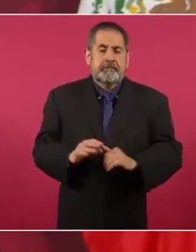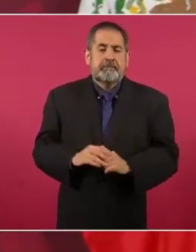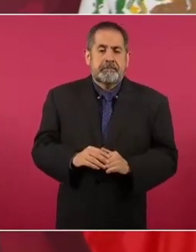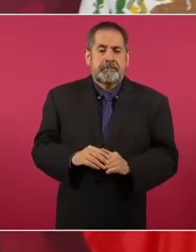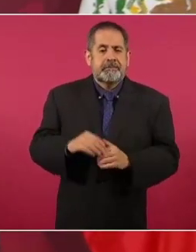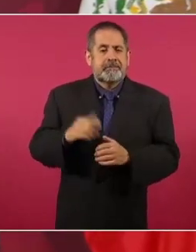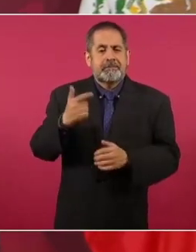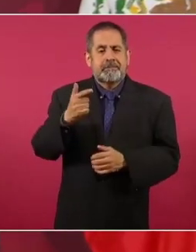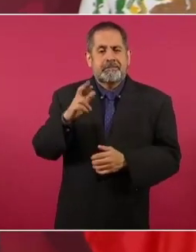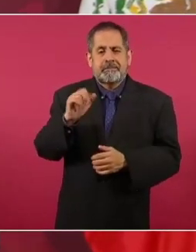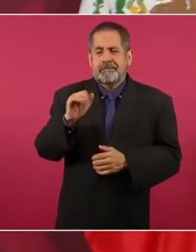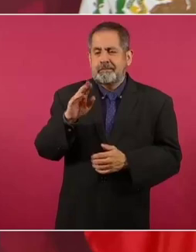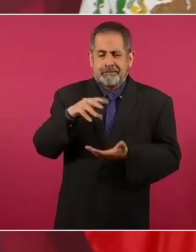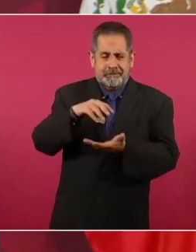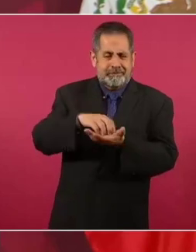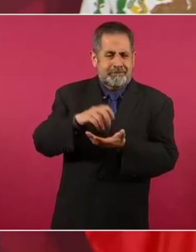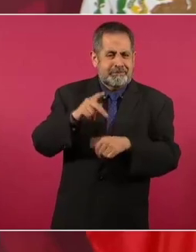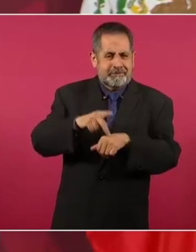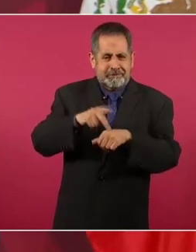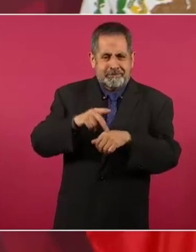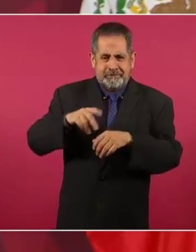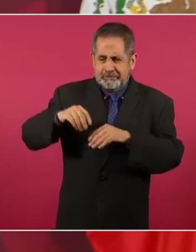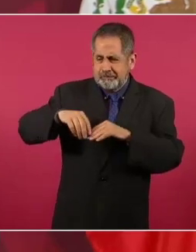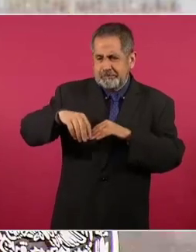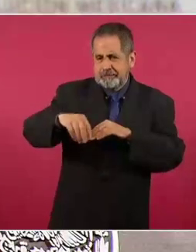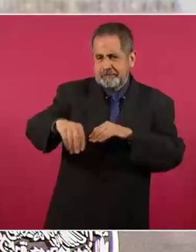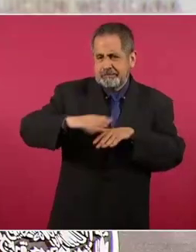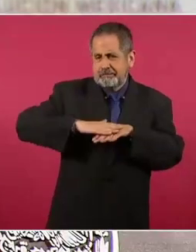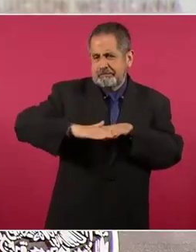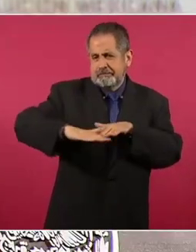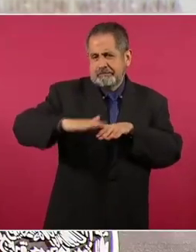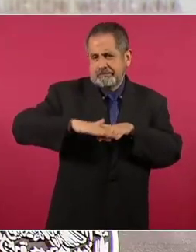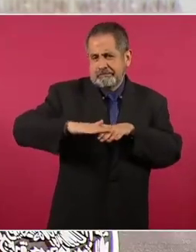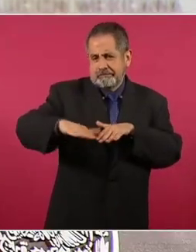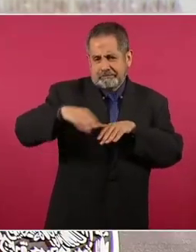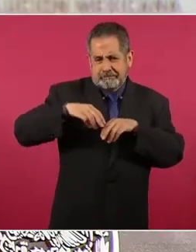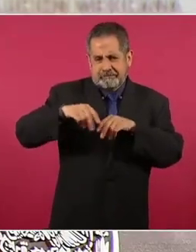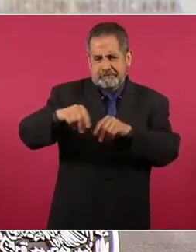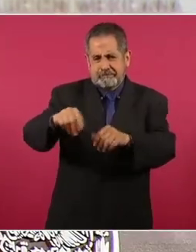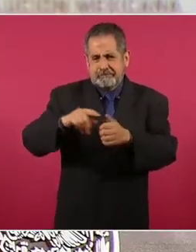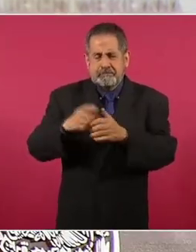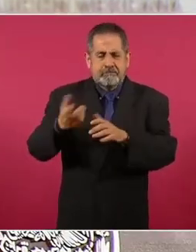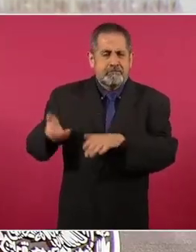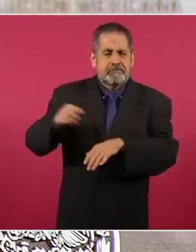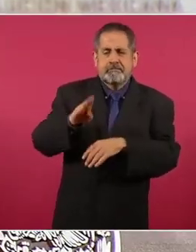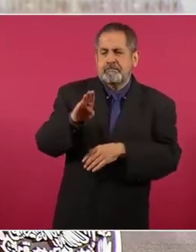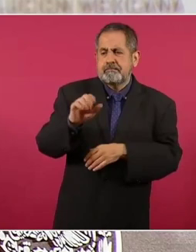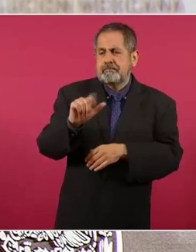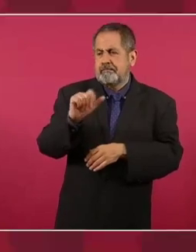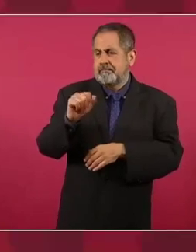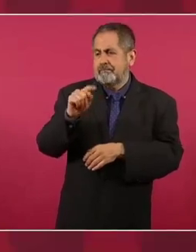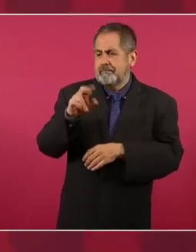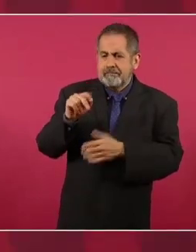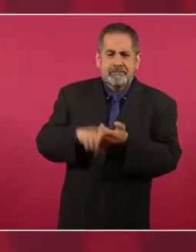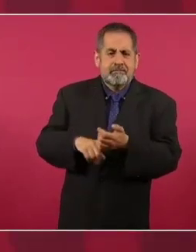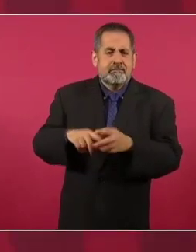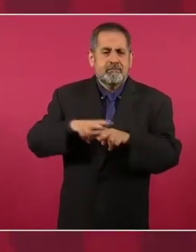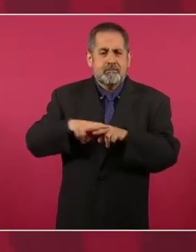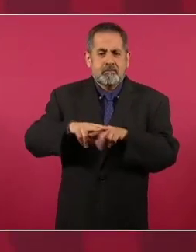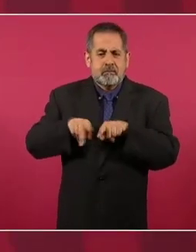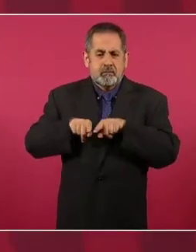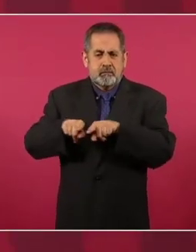la grava que se utiliza para los terraplenes hasta el balasto, los